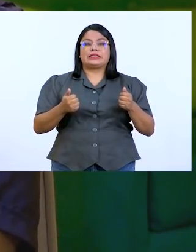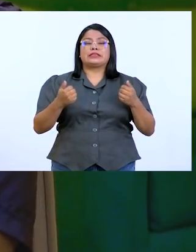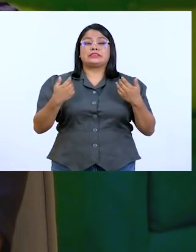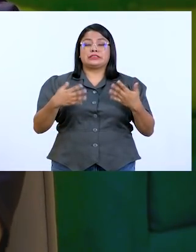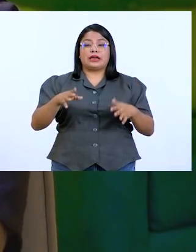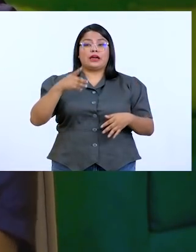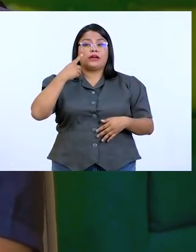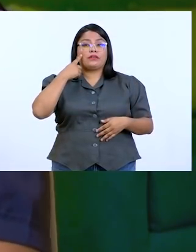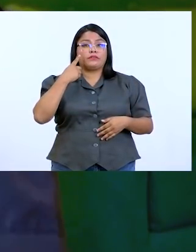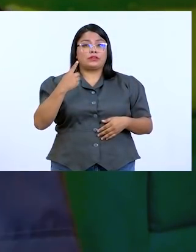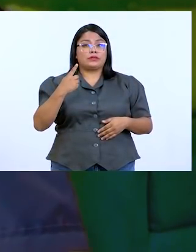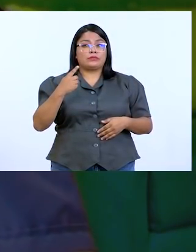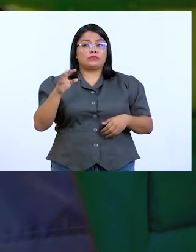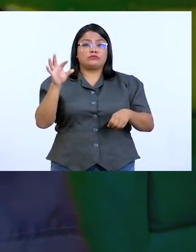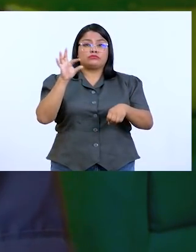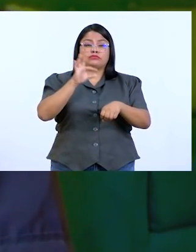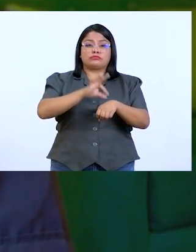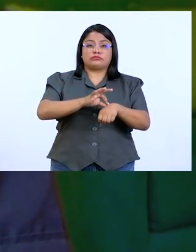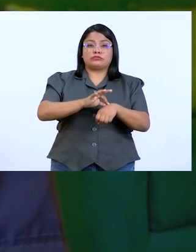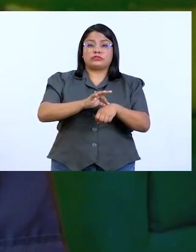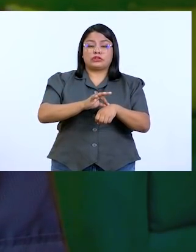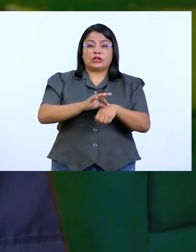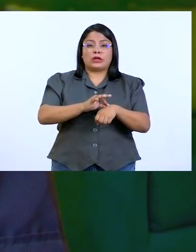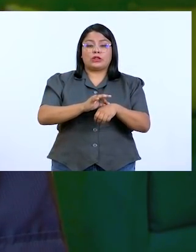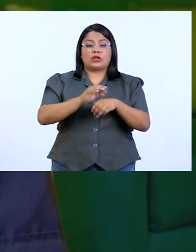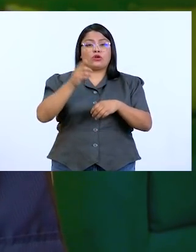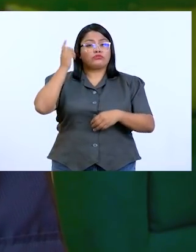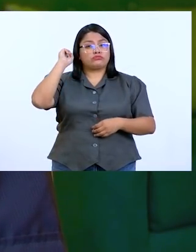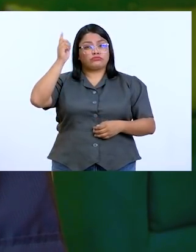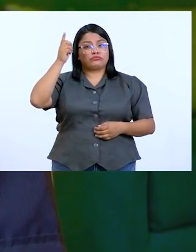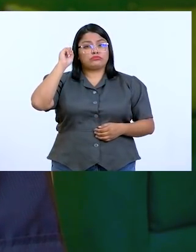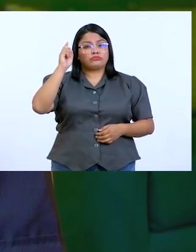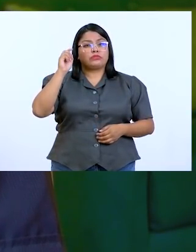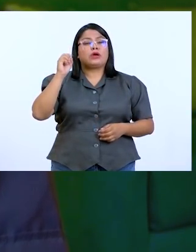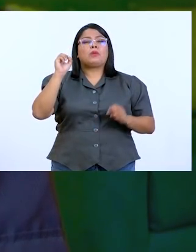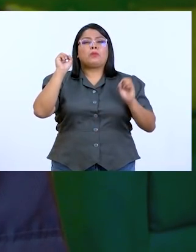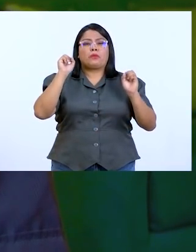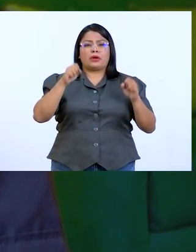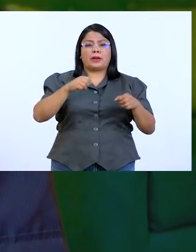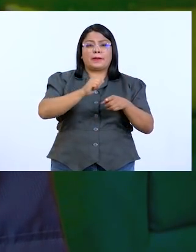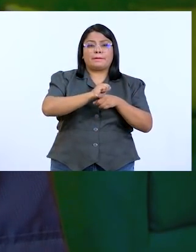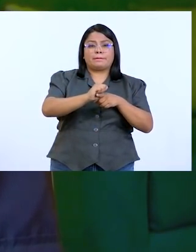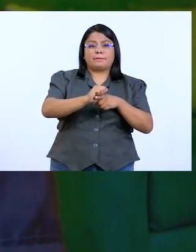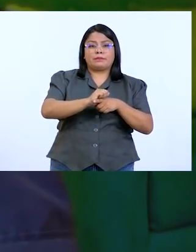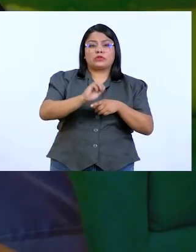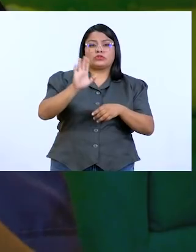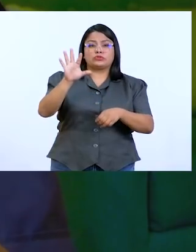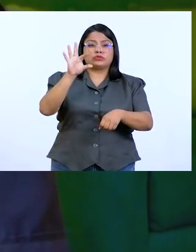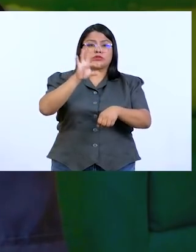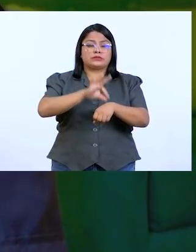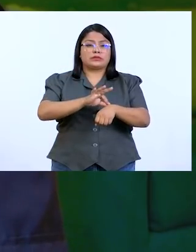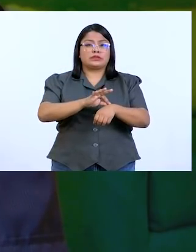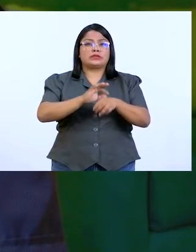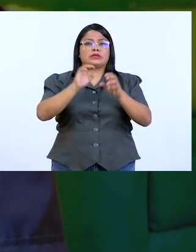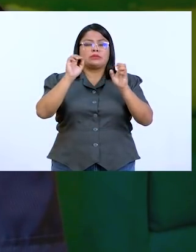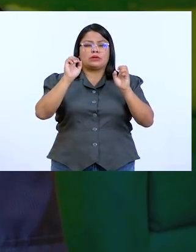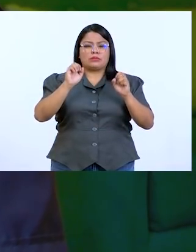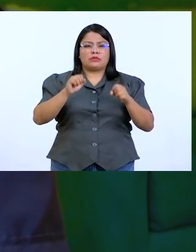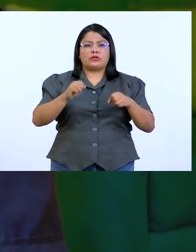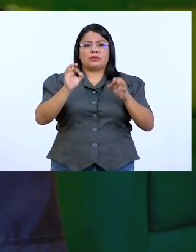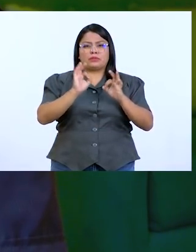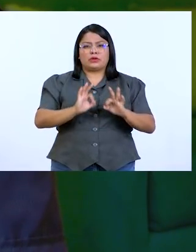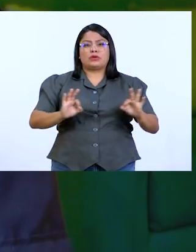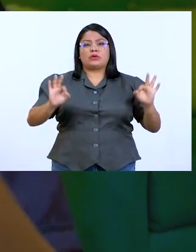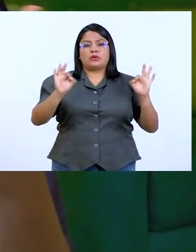Excelente. Como hemos visto, esta será una experiencia en la que los y las docentes tendrán que poner en práctica su experiencia